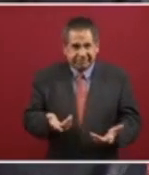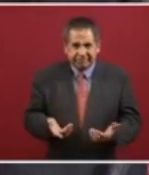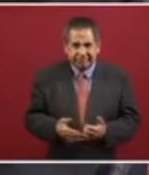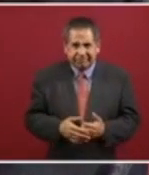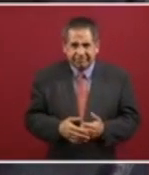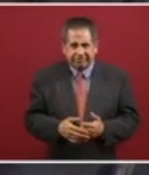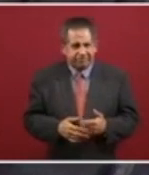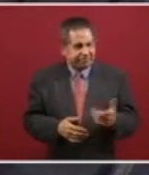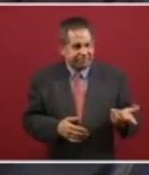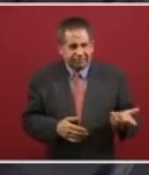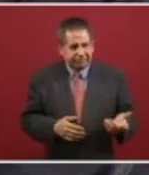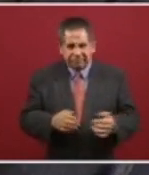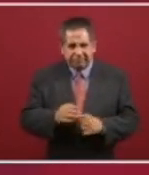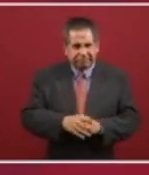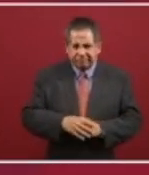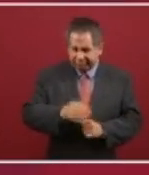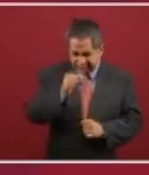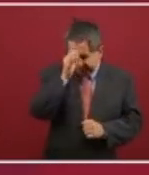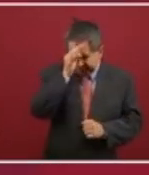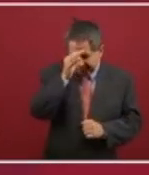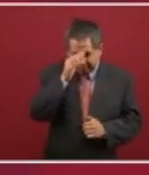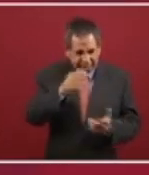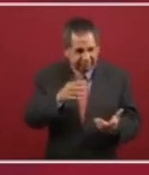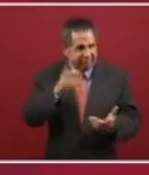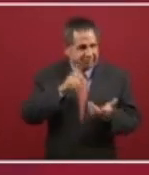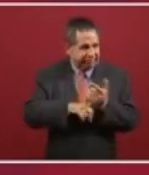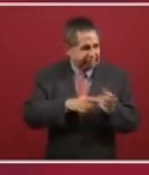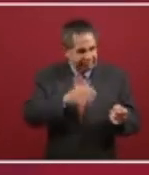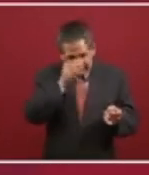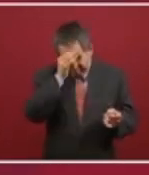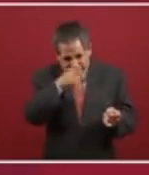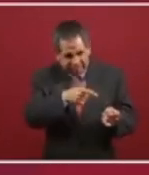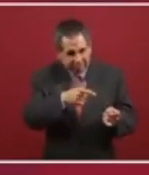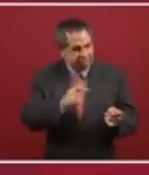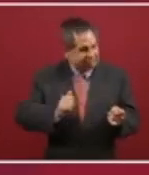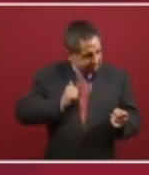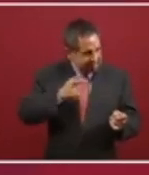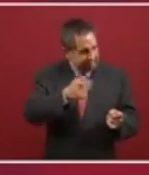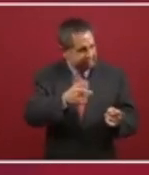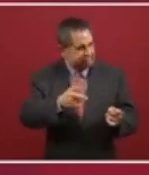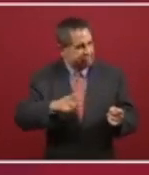No seas tonto, aprovecha.